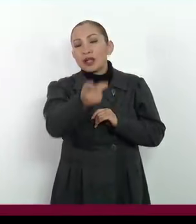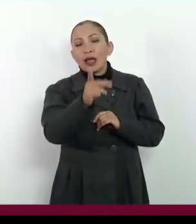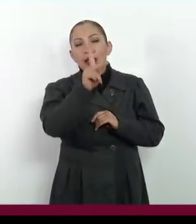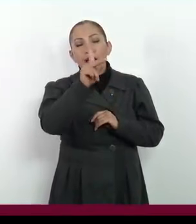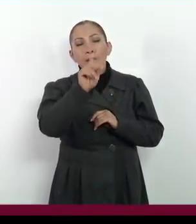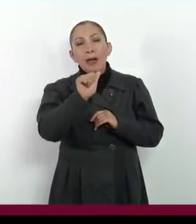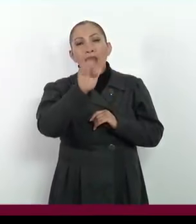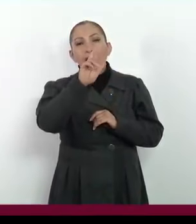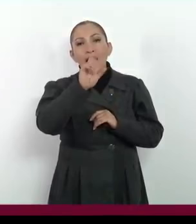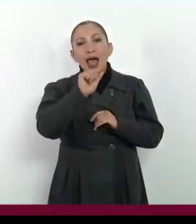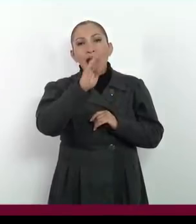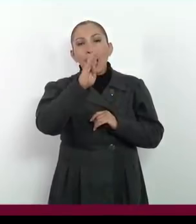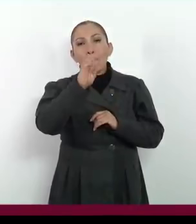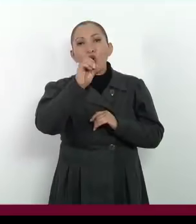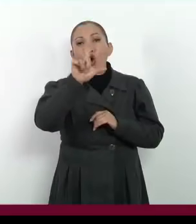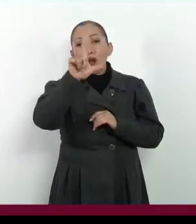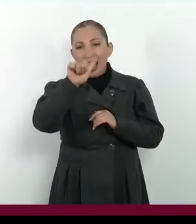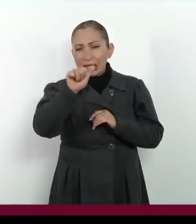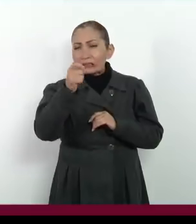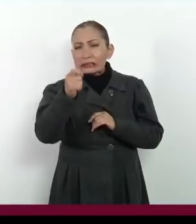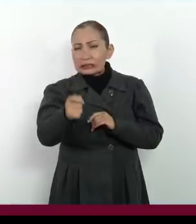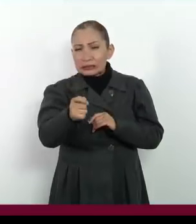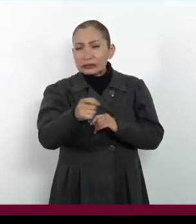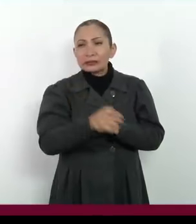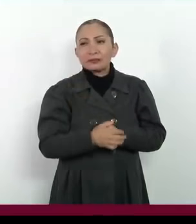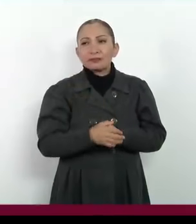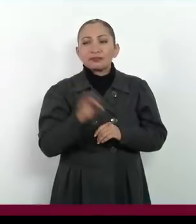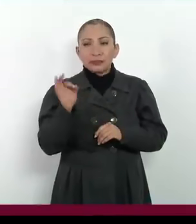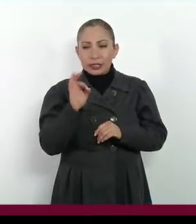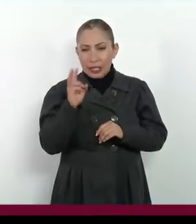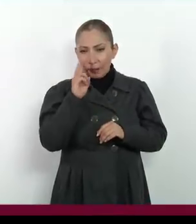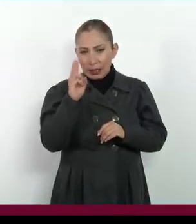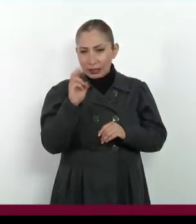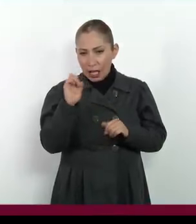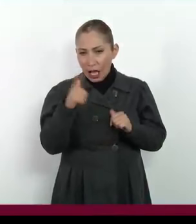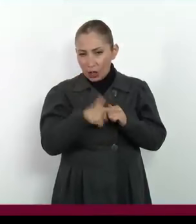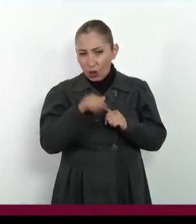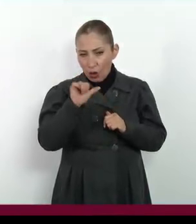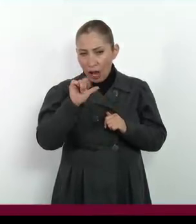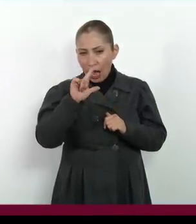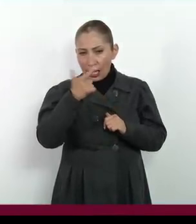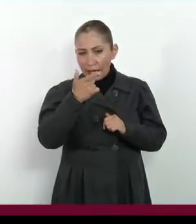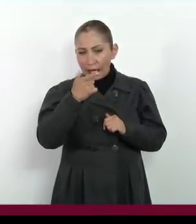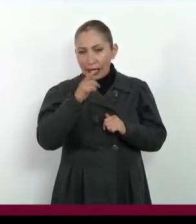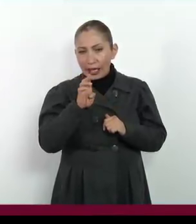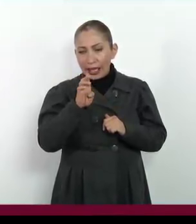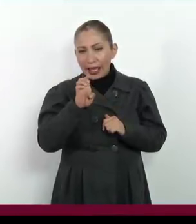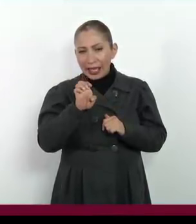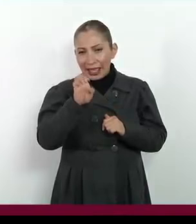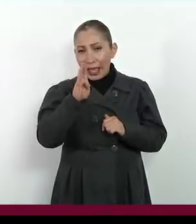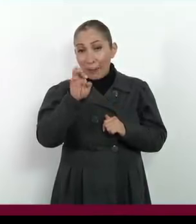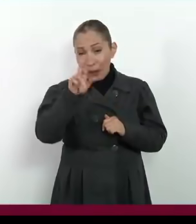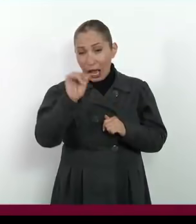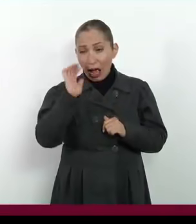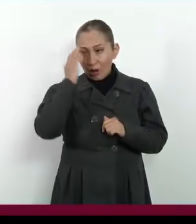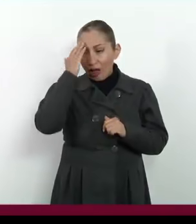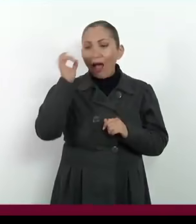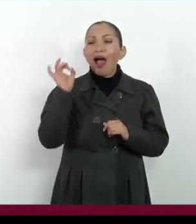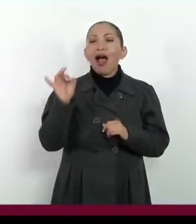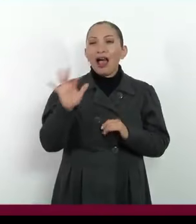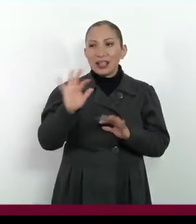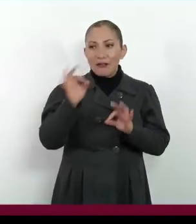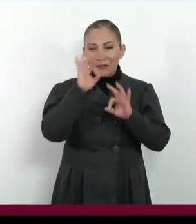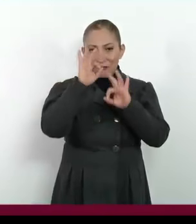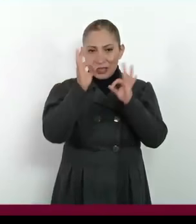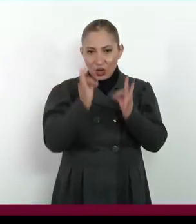hablamos de una parábola, en realidad, bueno, quizás si ya has visto algo de álgebra, puedes reconocer muy bien